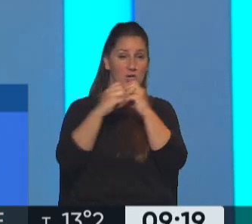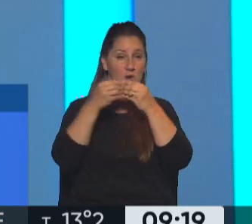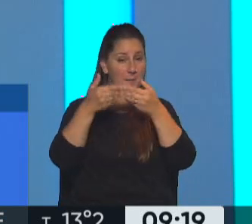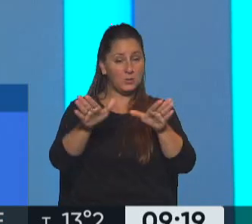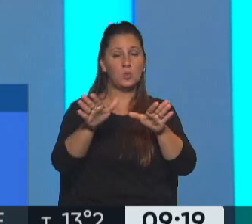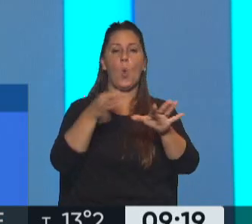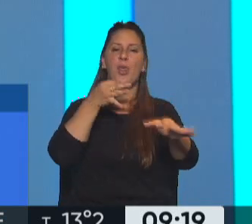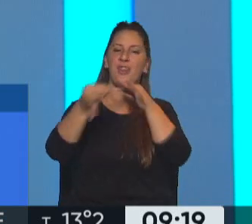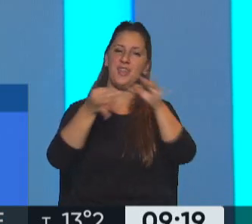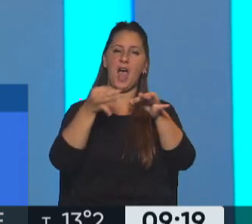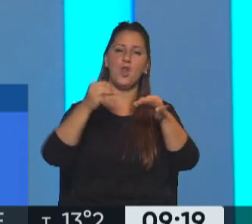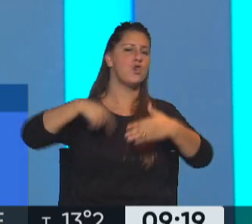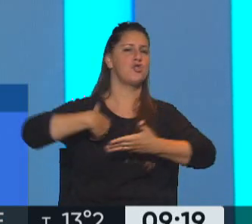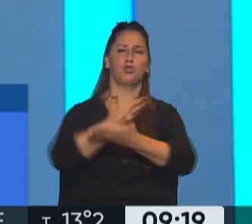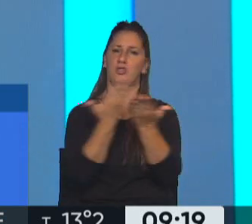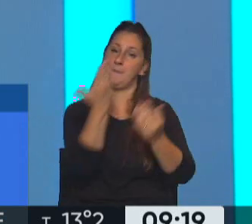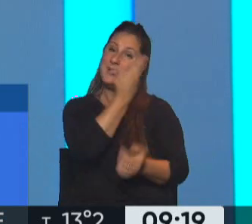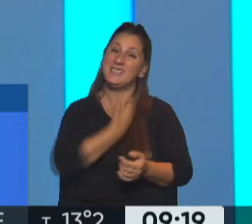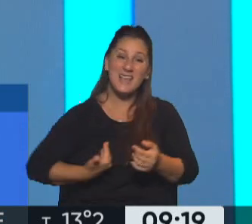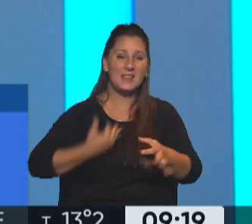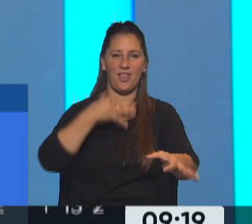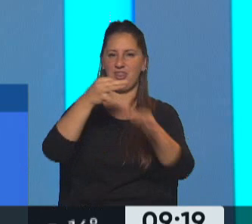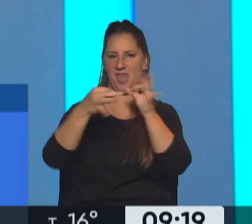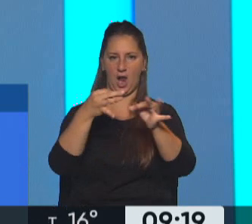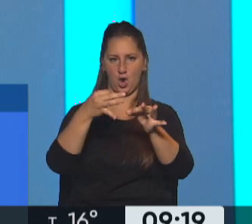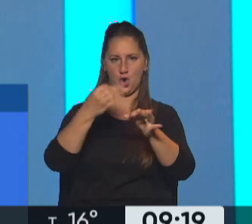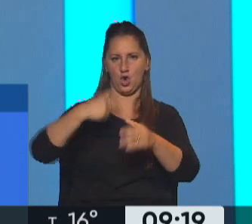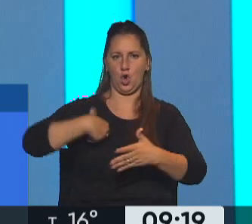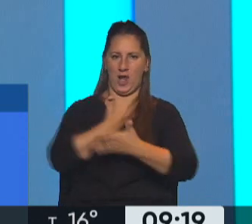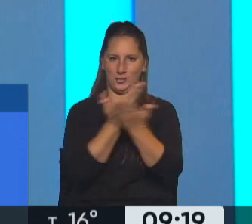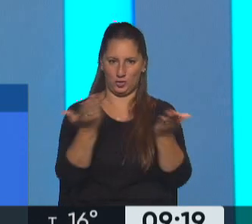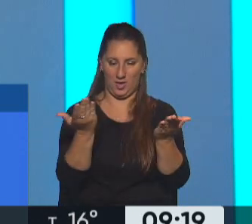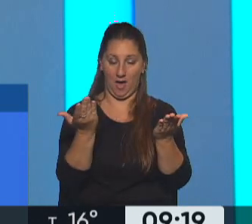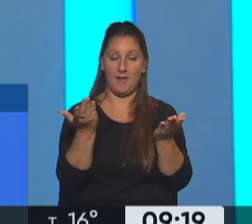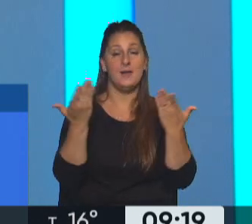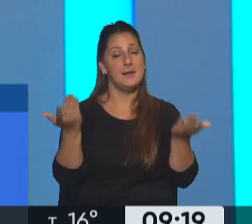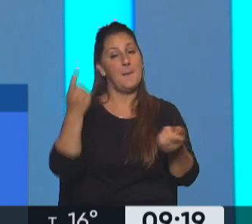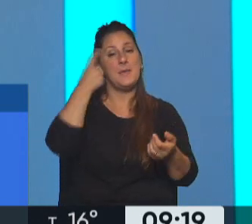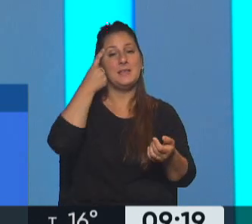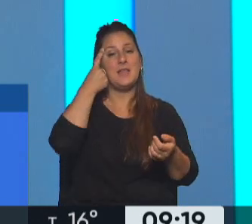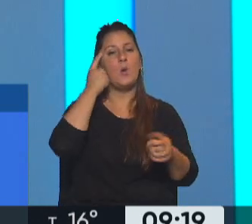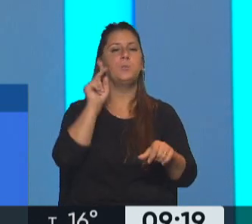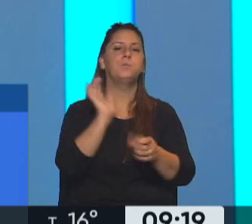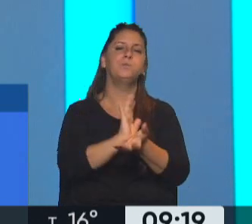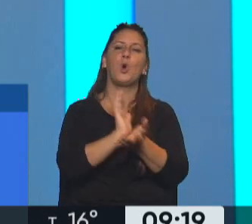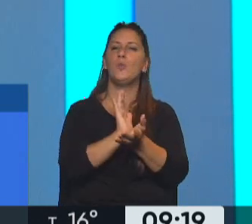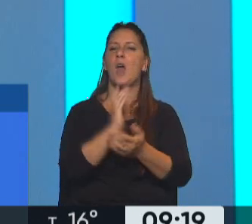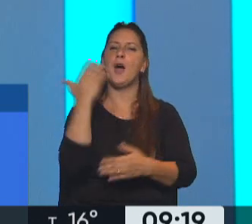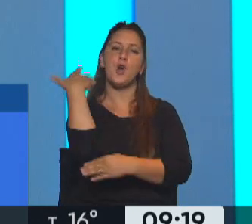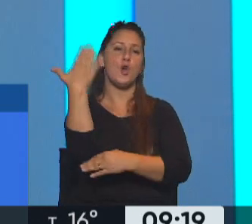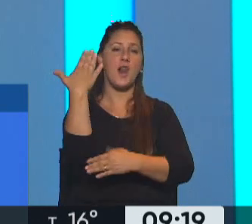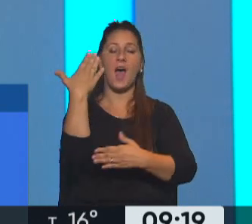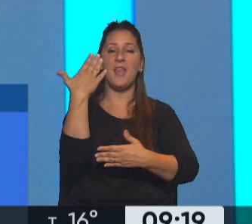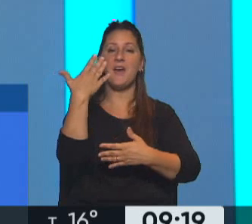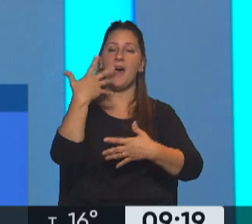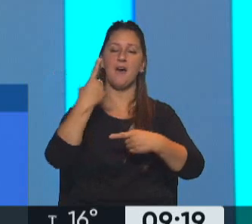tiene el presidente con la sociedad y con el pueblo, ¿no? Me parece que en ese marco también hay que pensarlo hoy como una jornada festiva, ¿no? En el